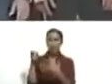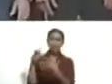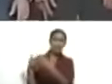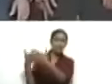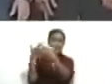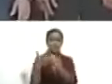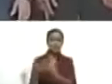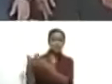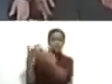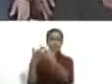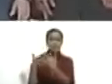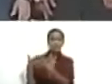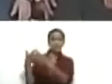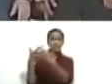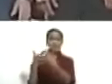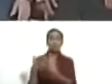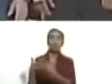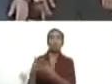No aprenden.